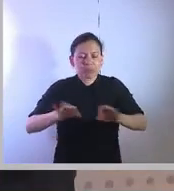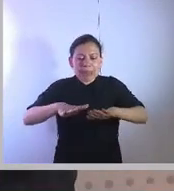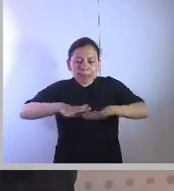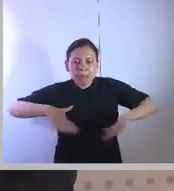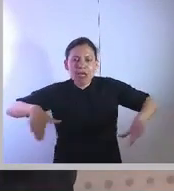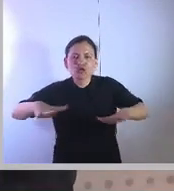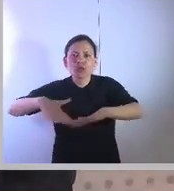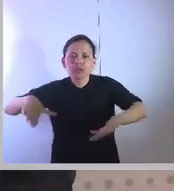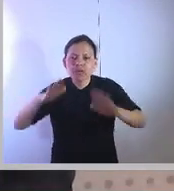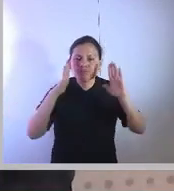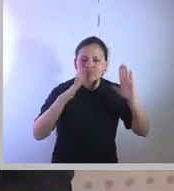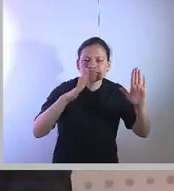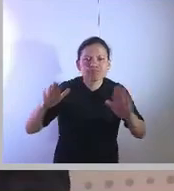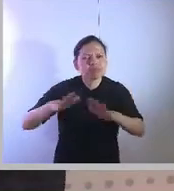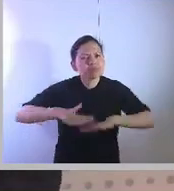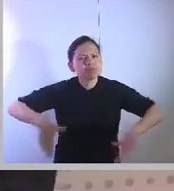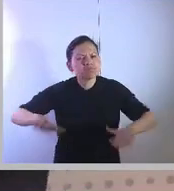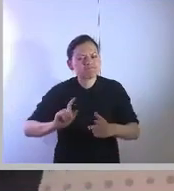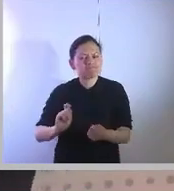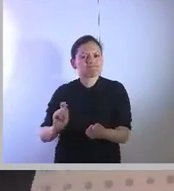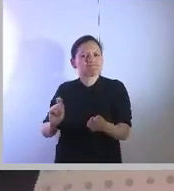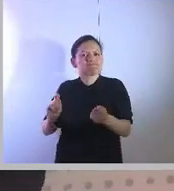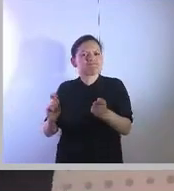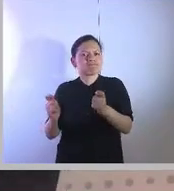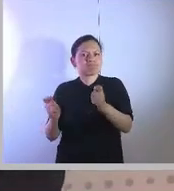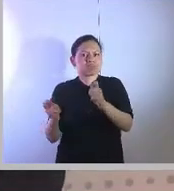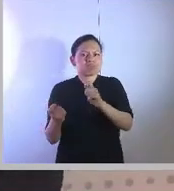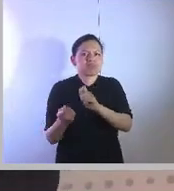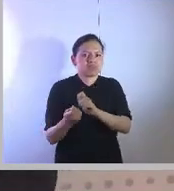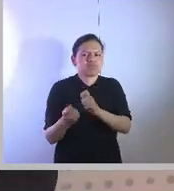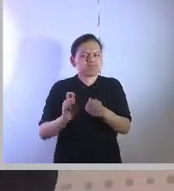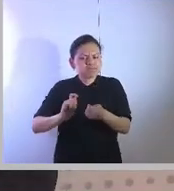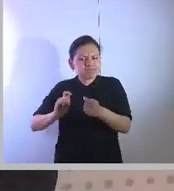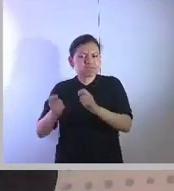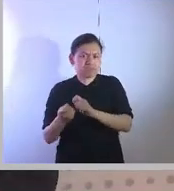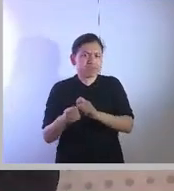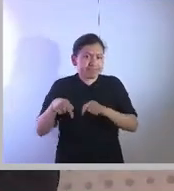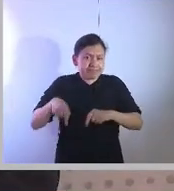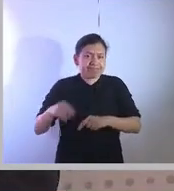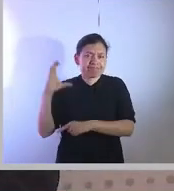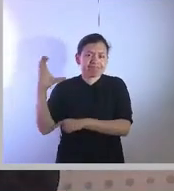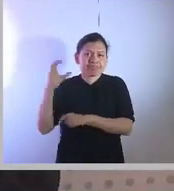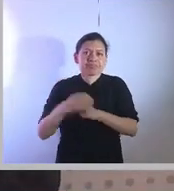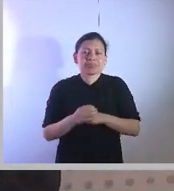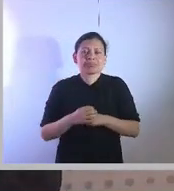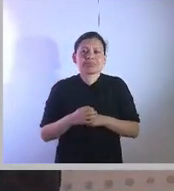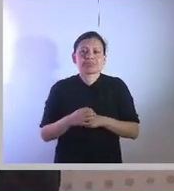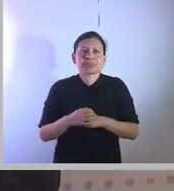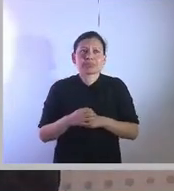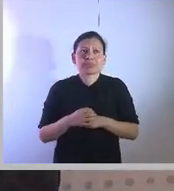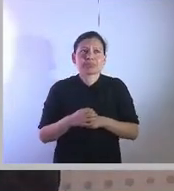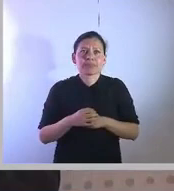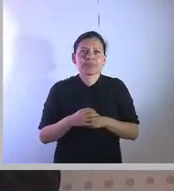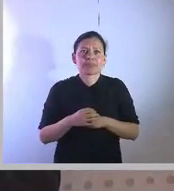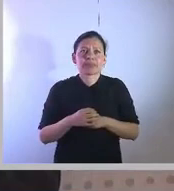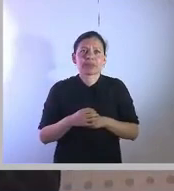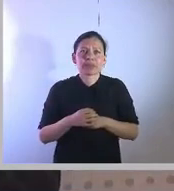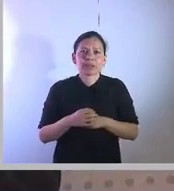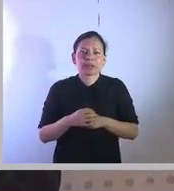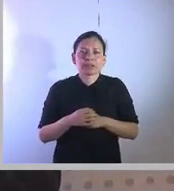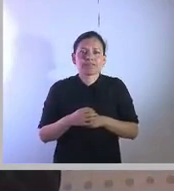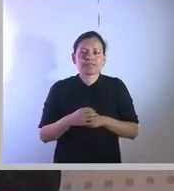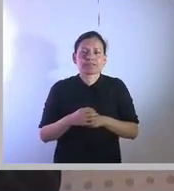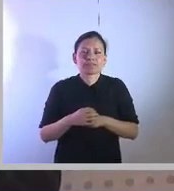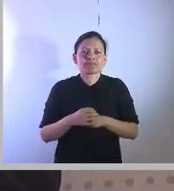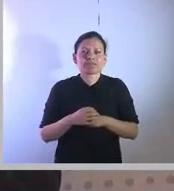espacios importantes de transformación de nuestro país. Queremos que